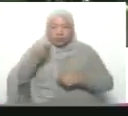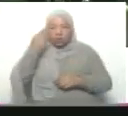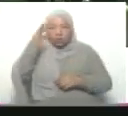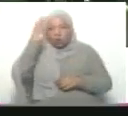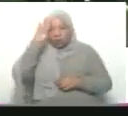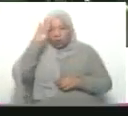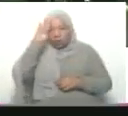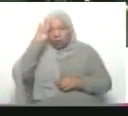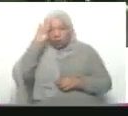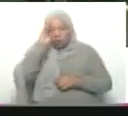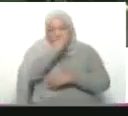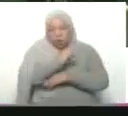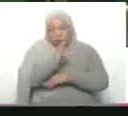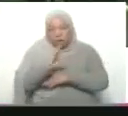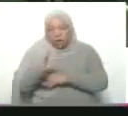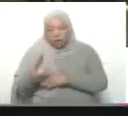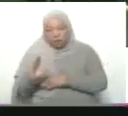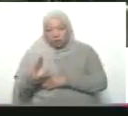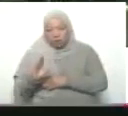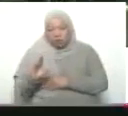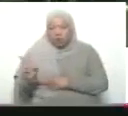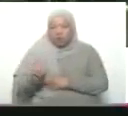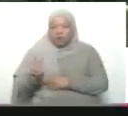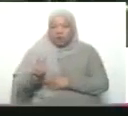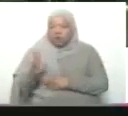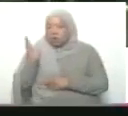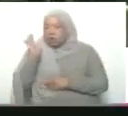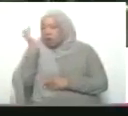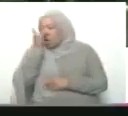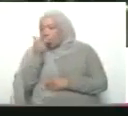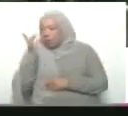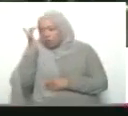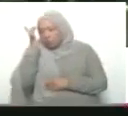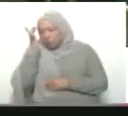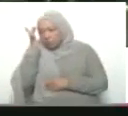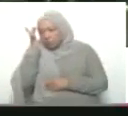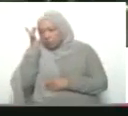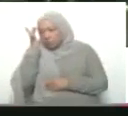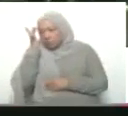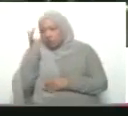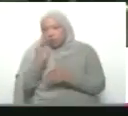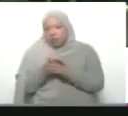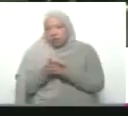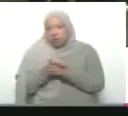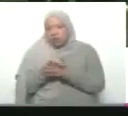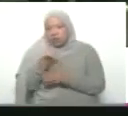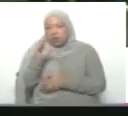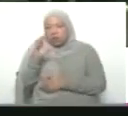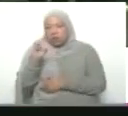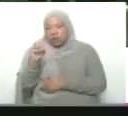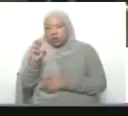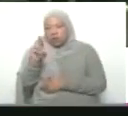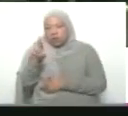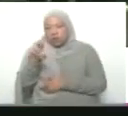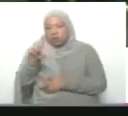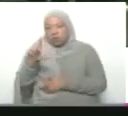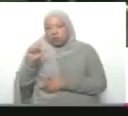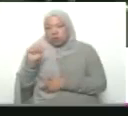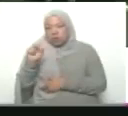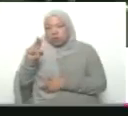cubano-caribeña y venezolana-caribeña y afro-venezolana. Orlando Poleo, ¿te acuerdas? Correcto. De París, tengo